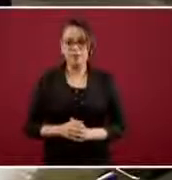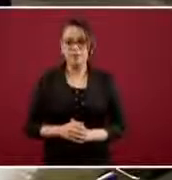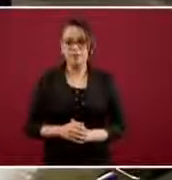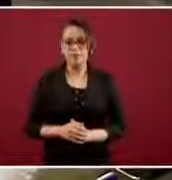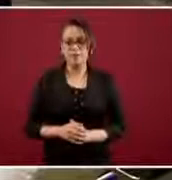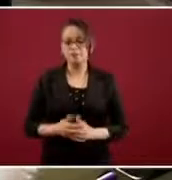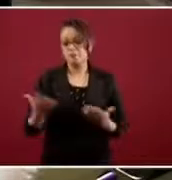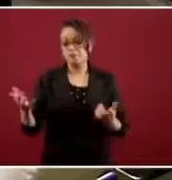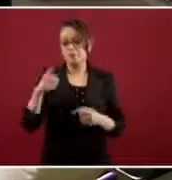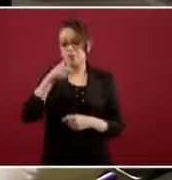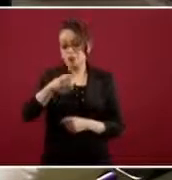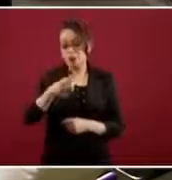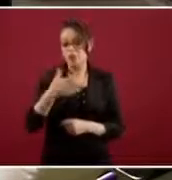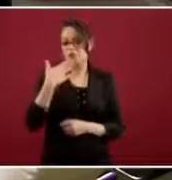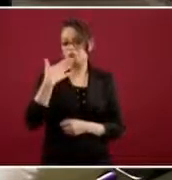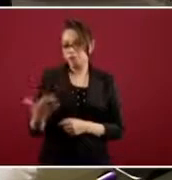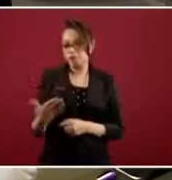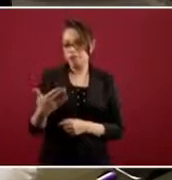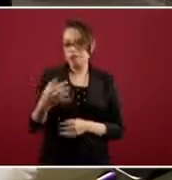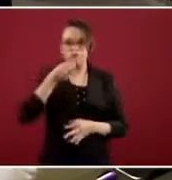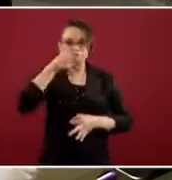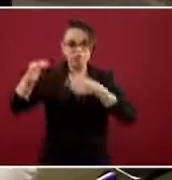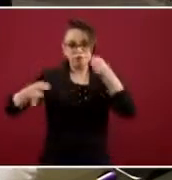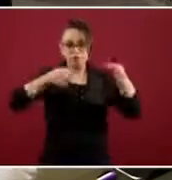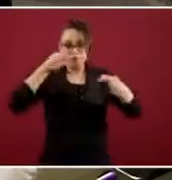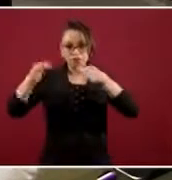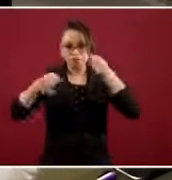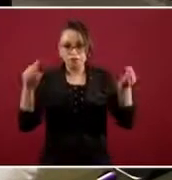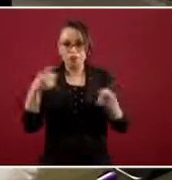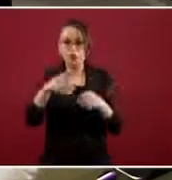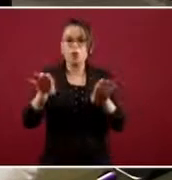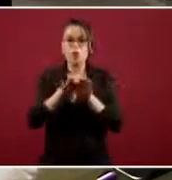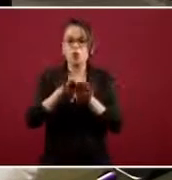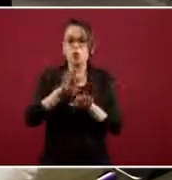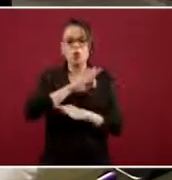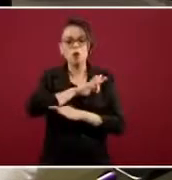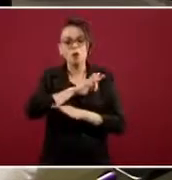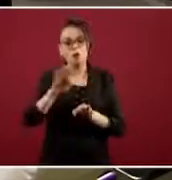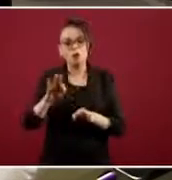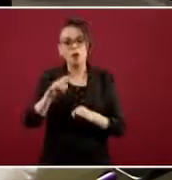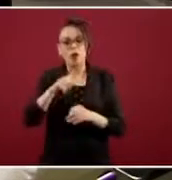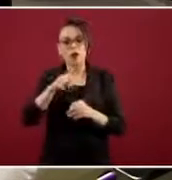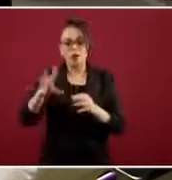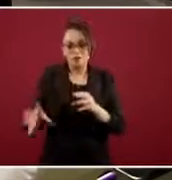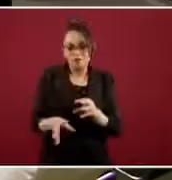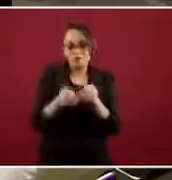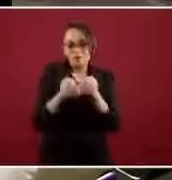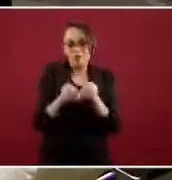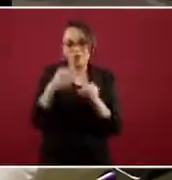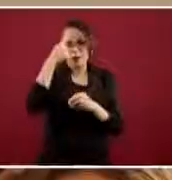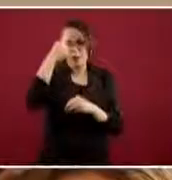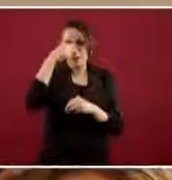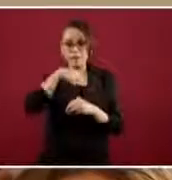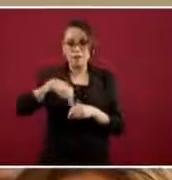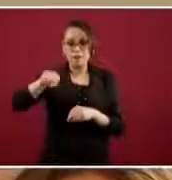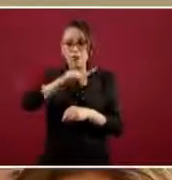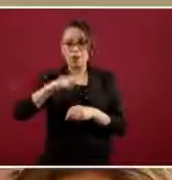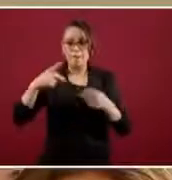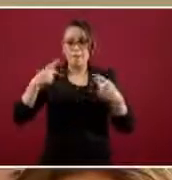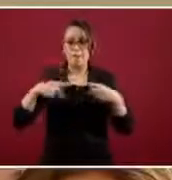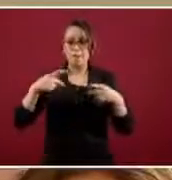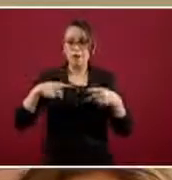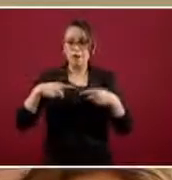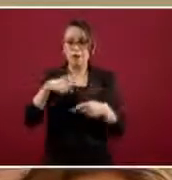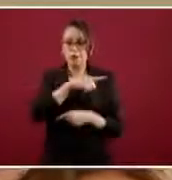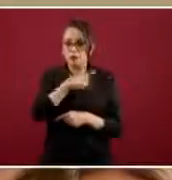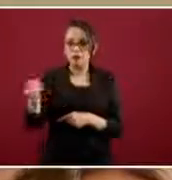buen comunicador, ¿qué podemos añadir a nuestro trabajo para que la gente no caiga, un poco vincularlo con lo que ha dicho la